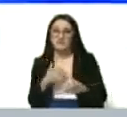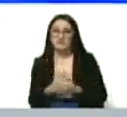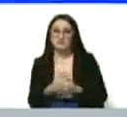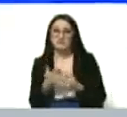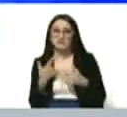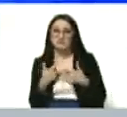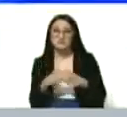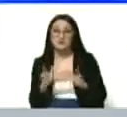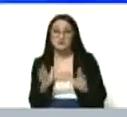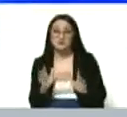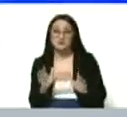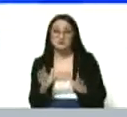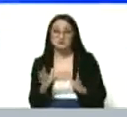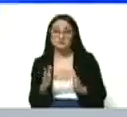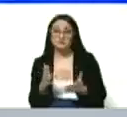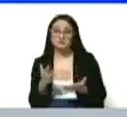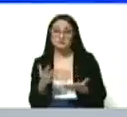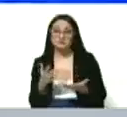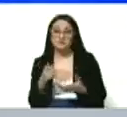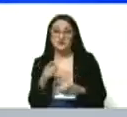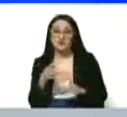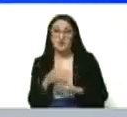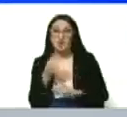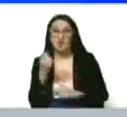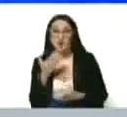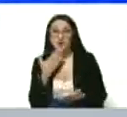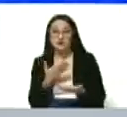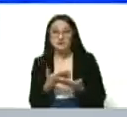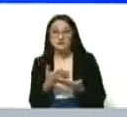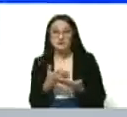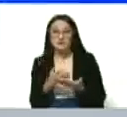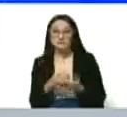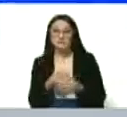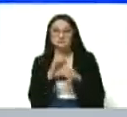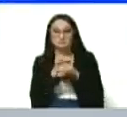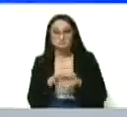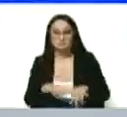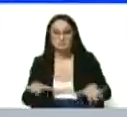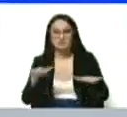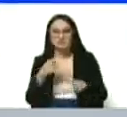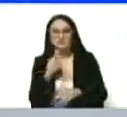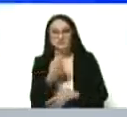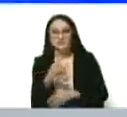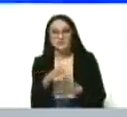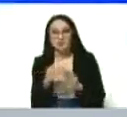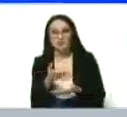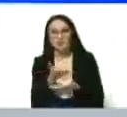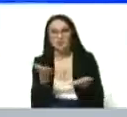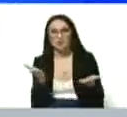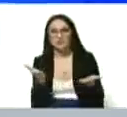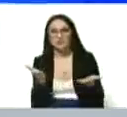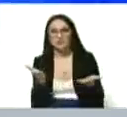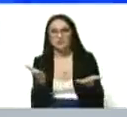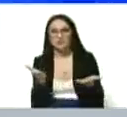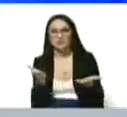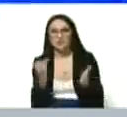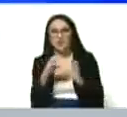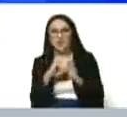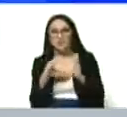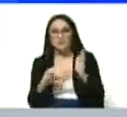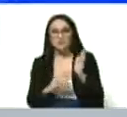a pesar de todos estos logros, el mensaje que tengo hoy para todos ustedes es que la